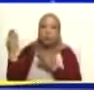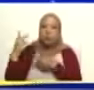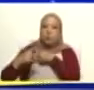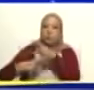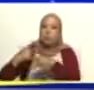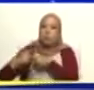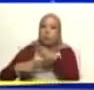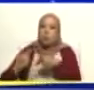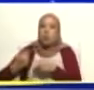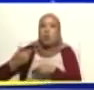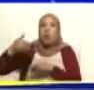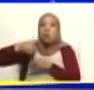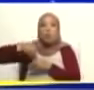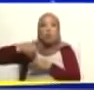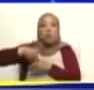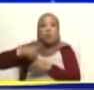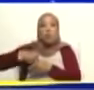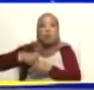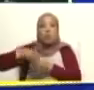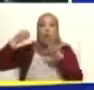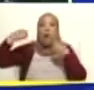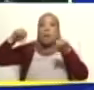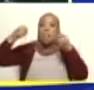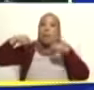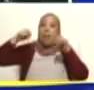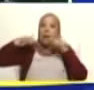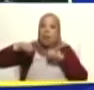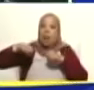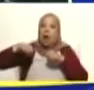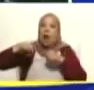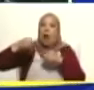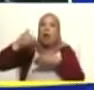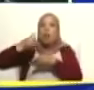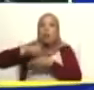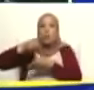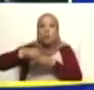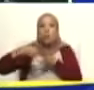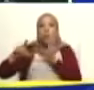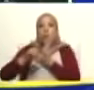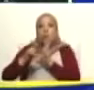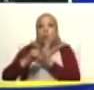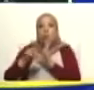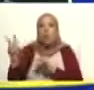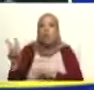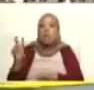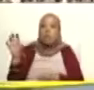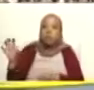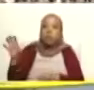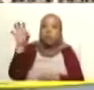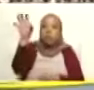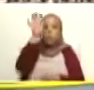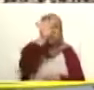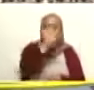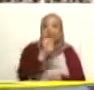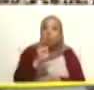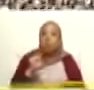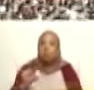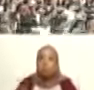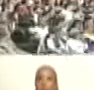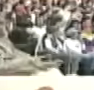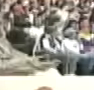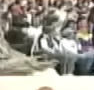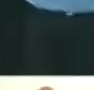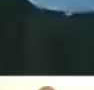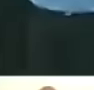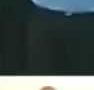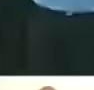proceso electoral simulacro simbólico de los liceos del país. ¡Adelante! Gracias,